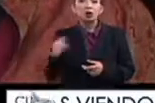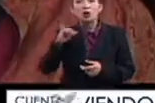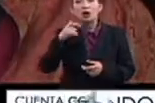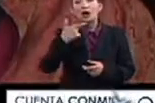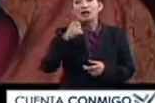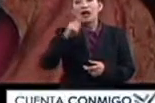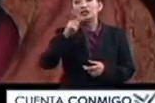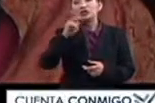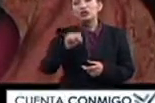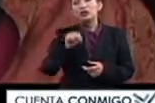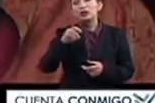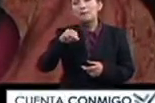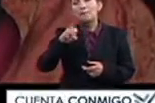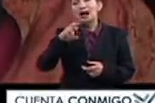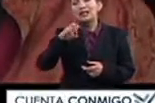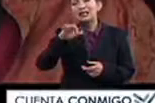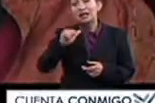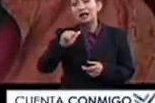Gastón